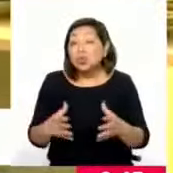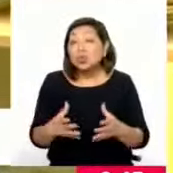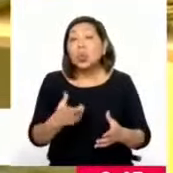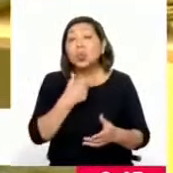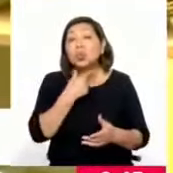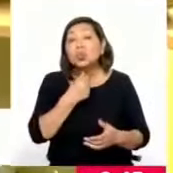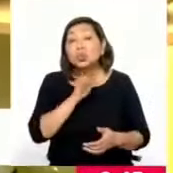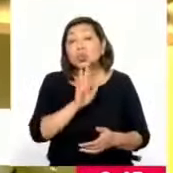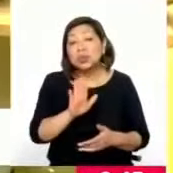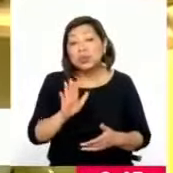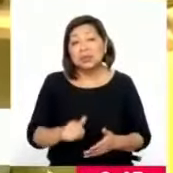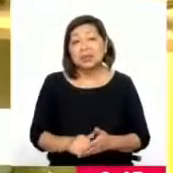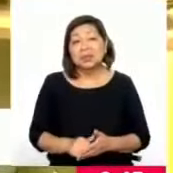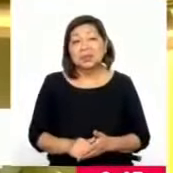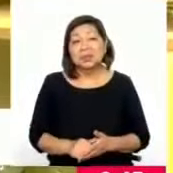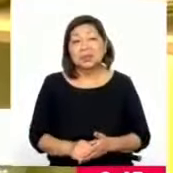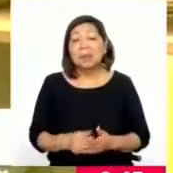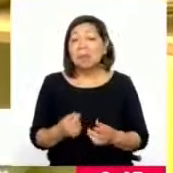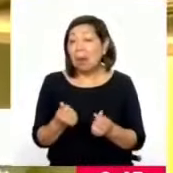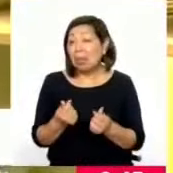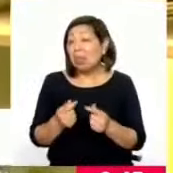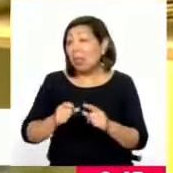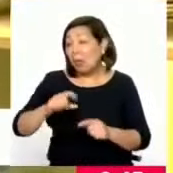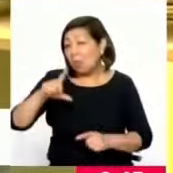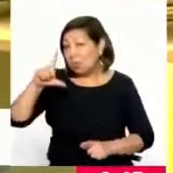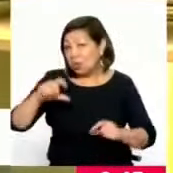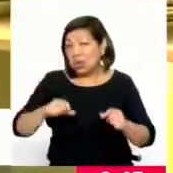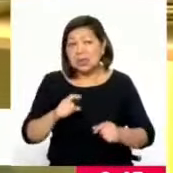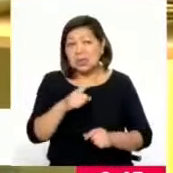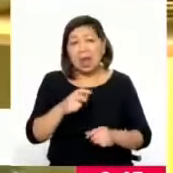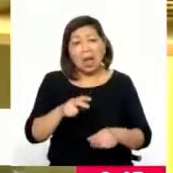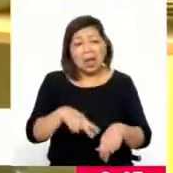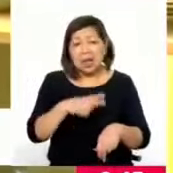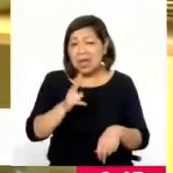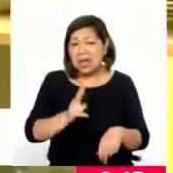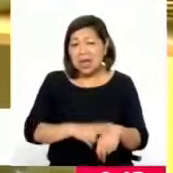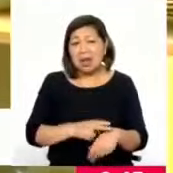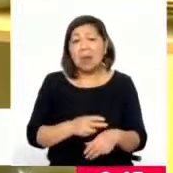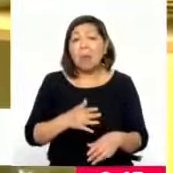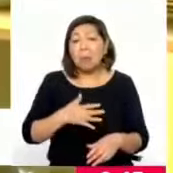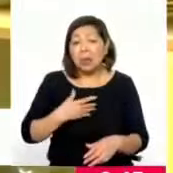el diseño, tengo diferentes precios. Es 100% natural que